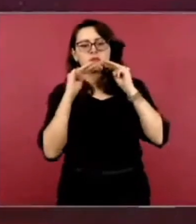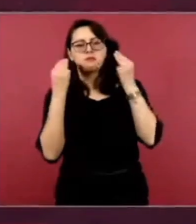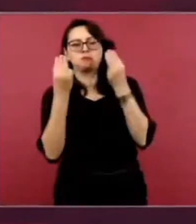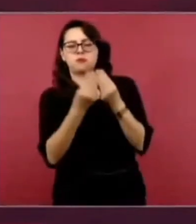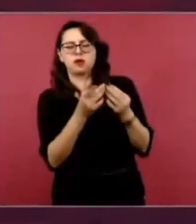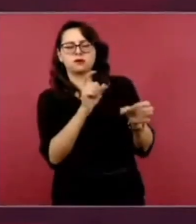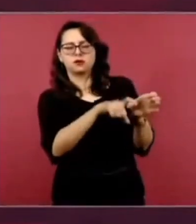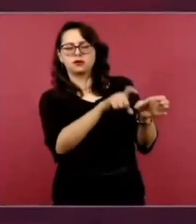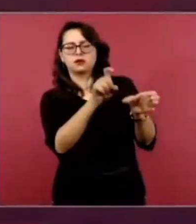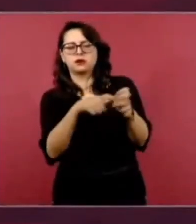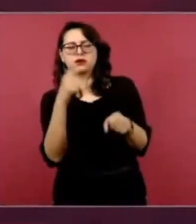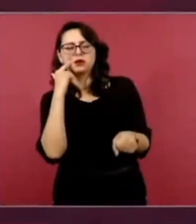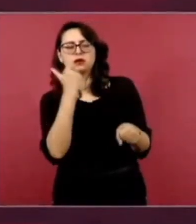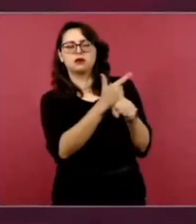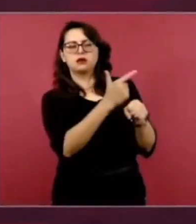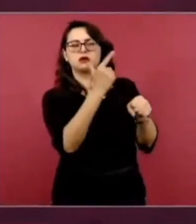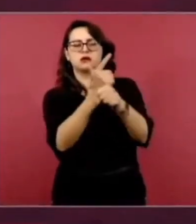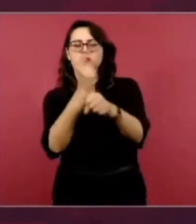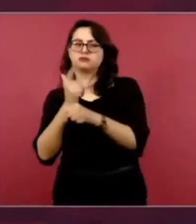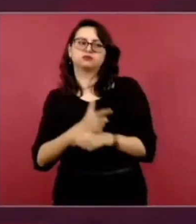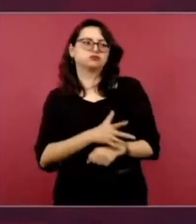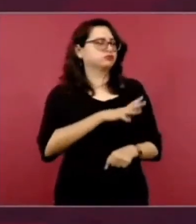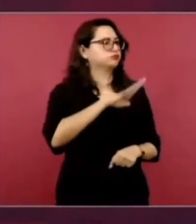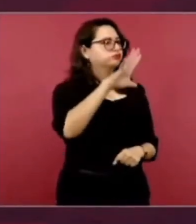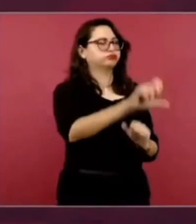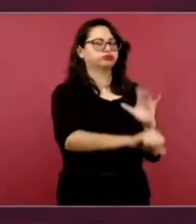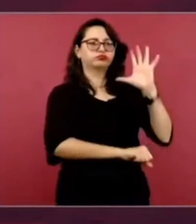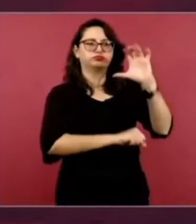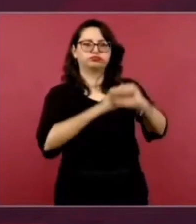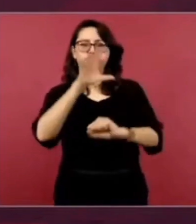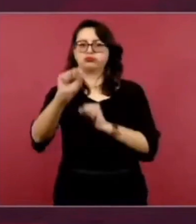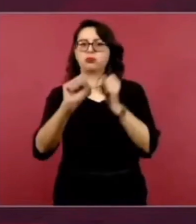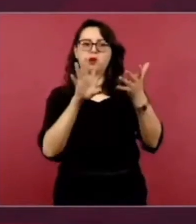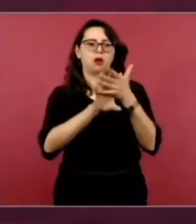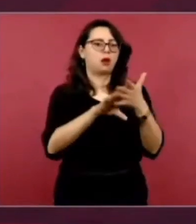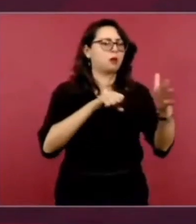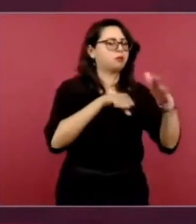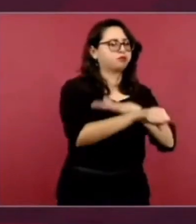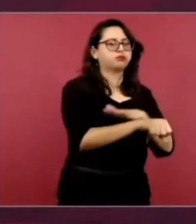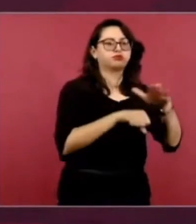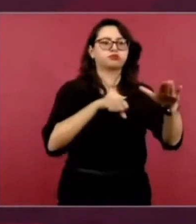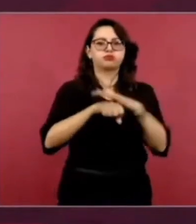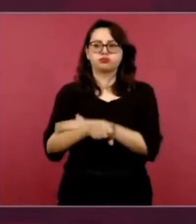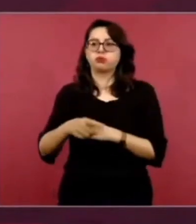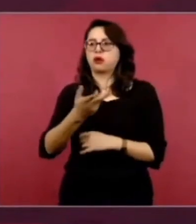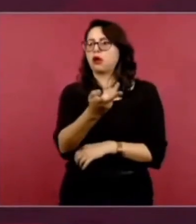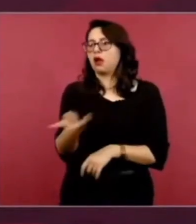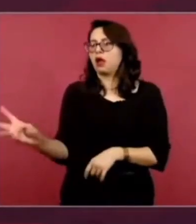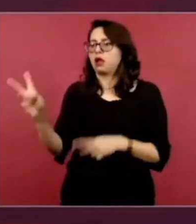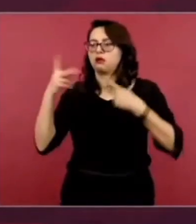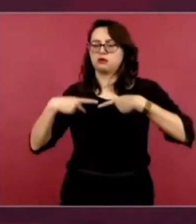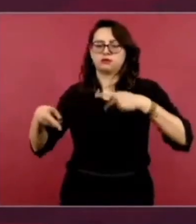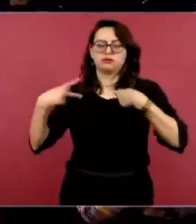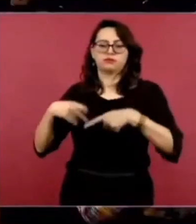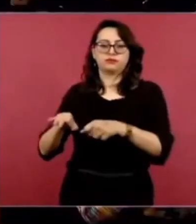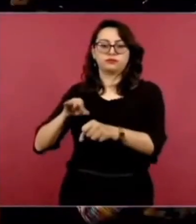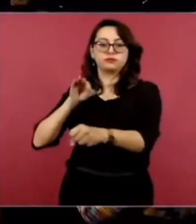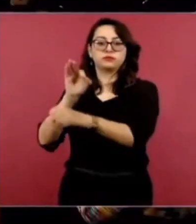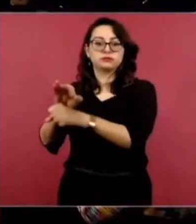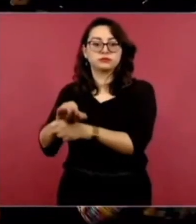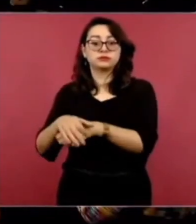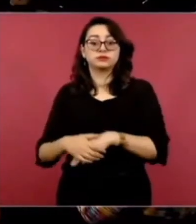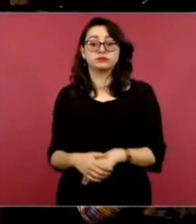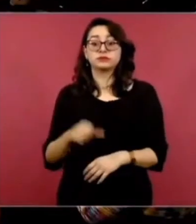se protege a la gente y se detiene a delincuentes. Ayer hubo